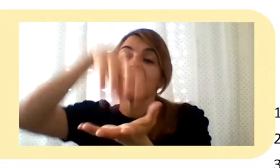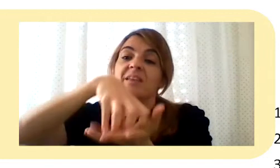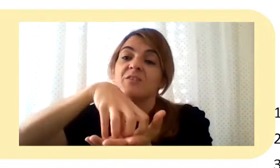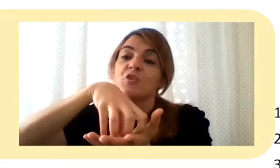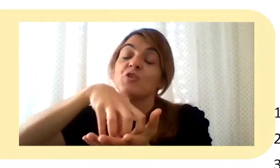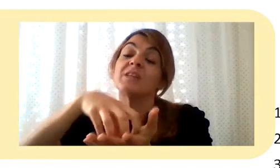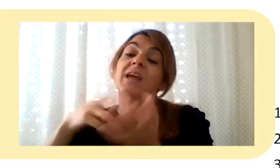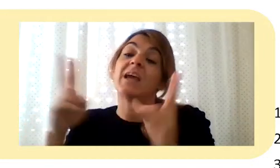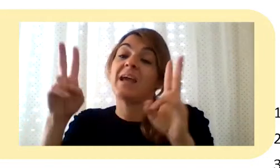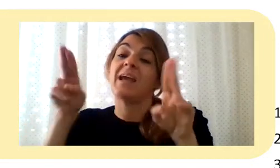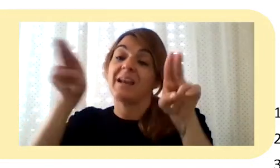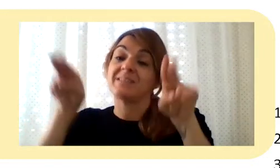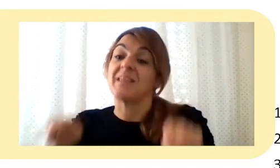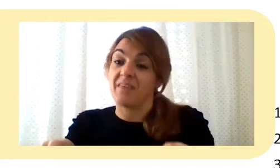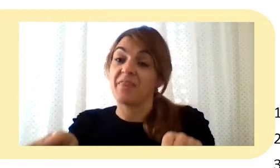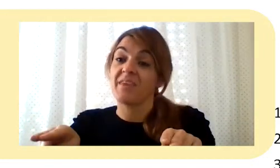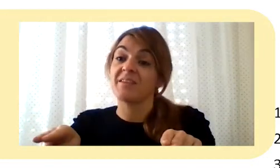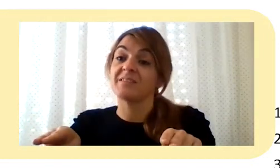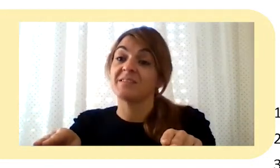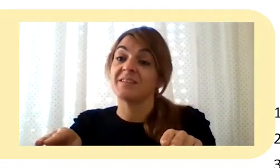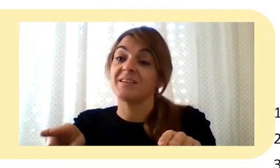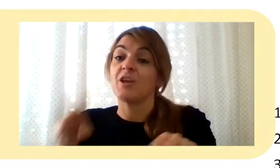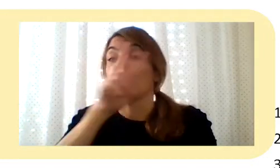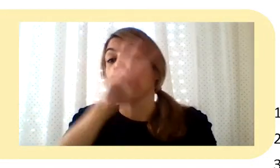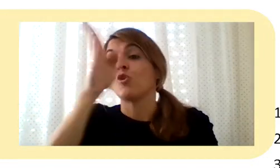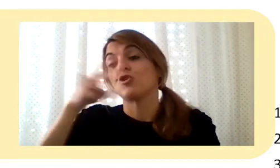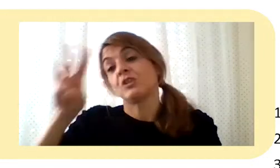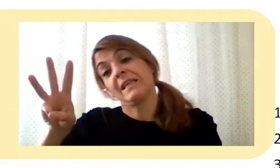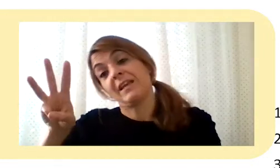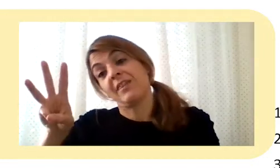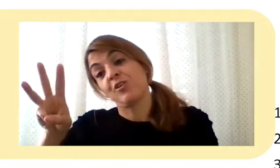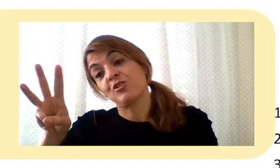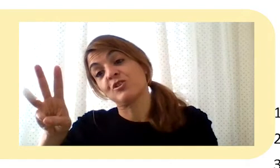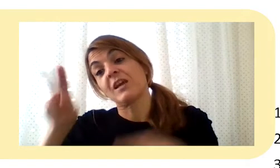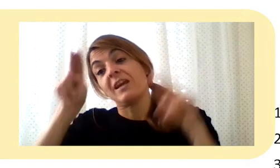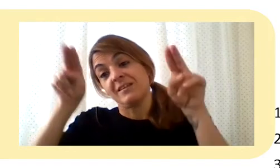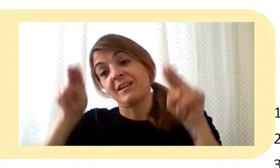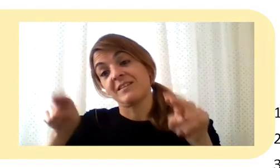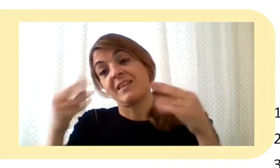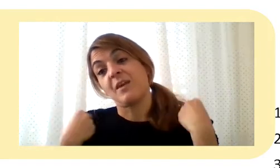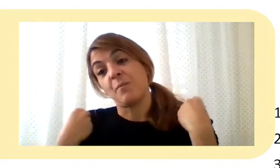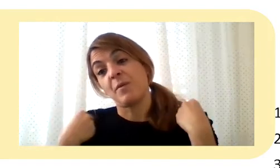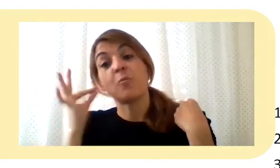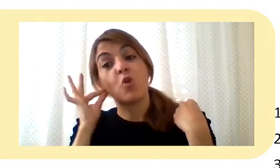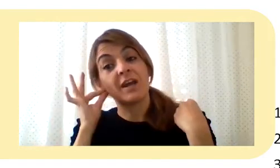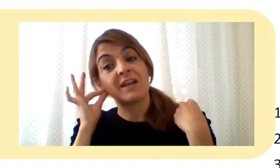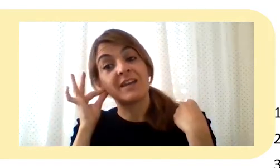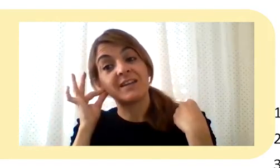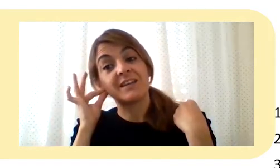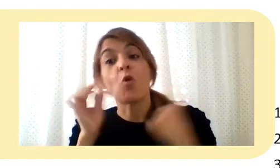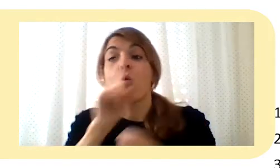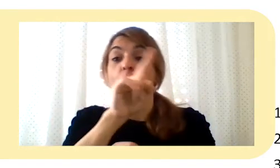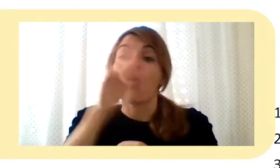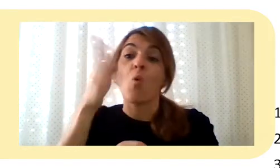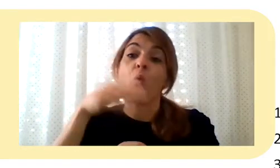geriátricos. Pues efectivamente somos como 2/3 de mujeres que viven en centros sociosanitarios y